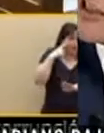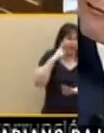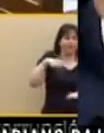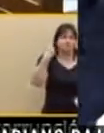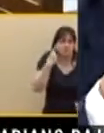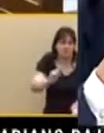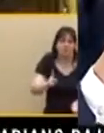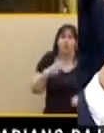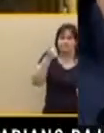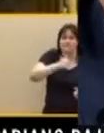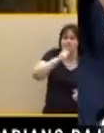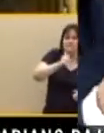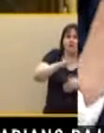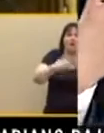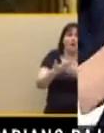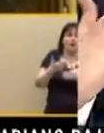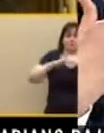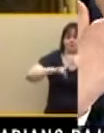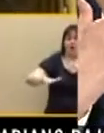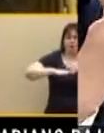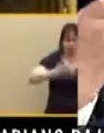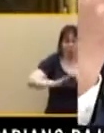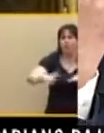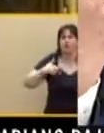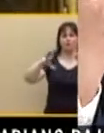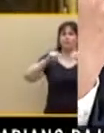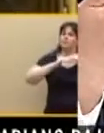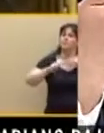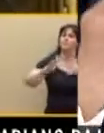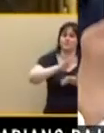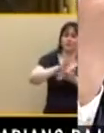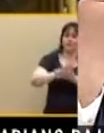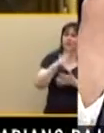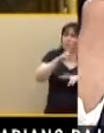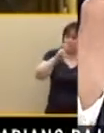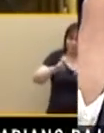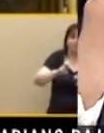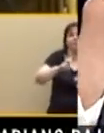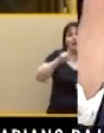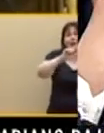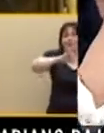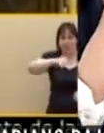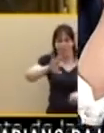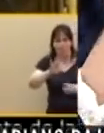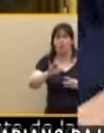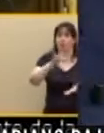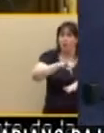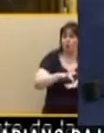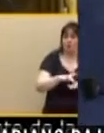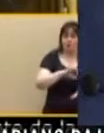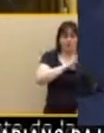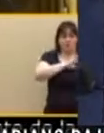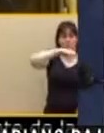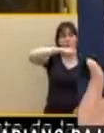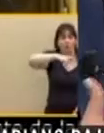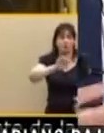la va retirando la cámara ni se la ha retirado en polvo y tratando esa insistencia tiene un punto de insistencia poco democráticas y ya va siendo hora